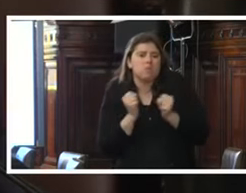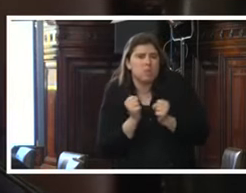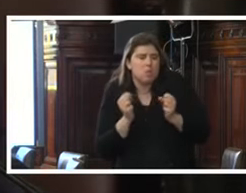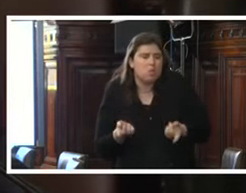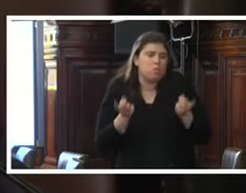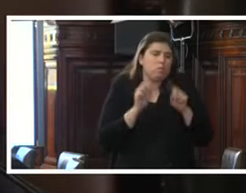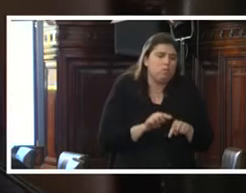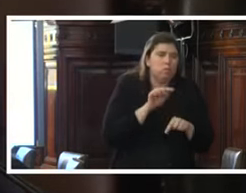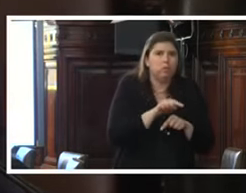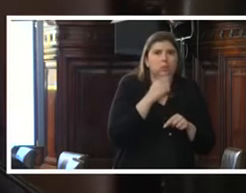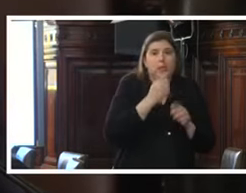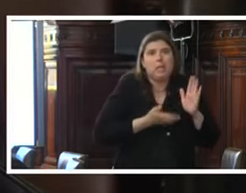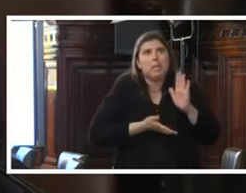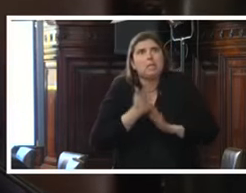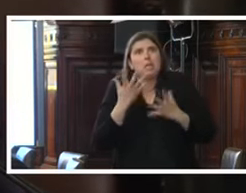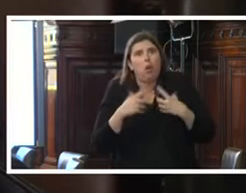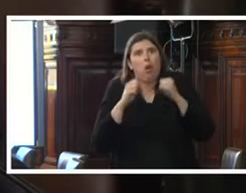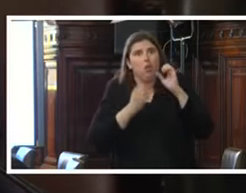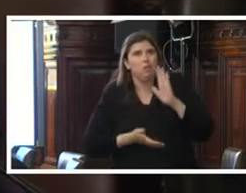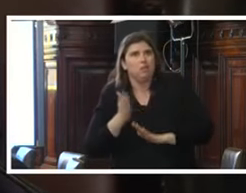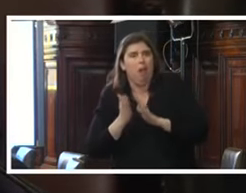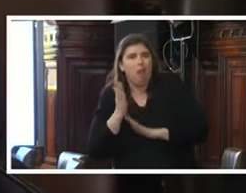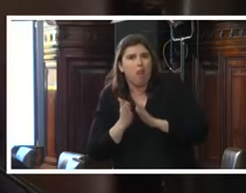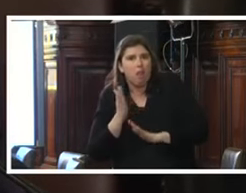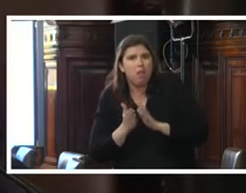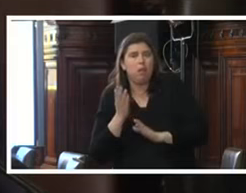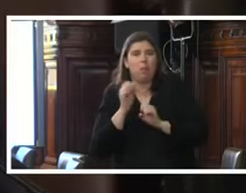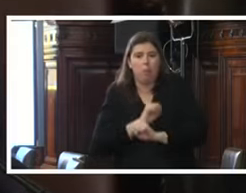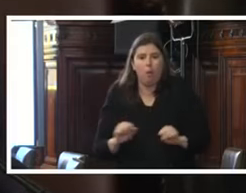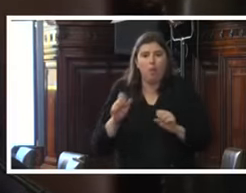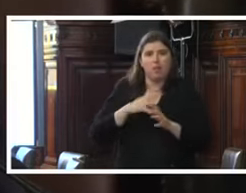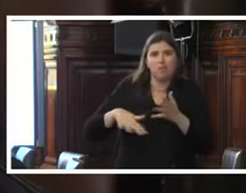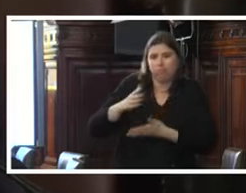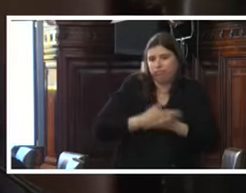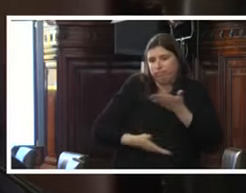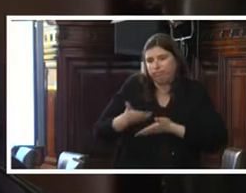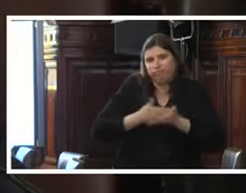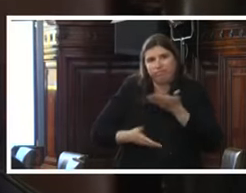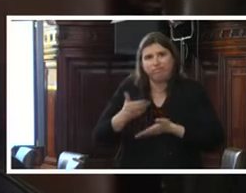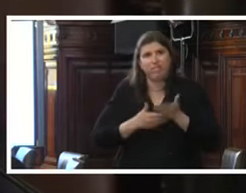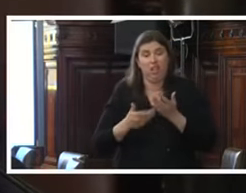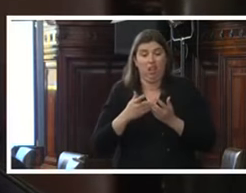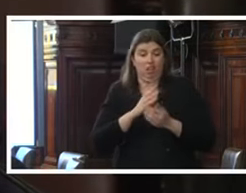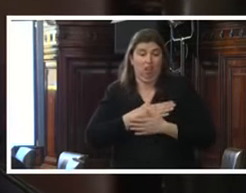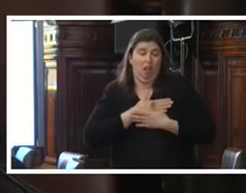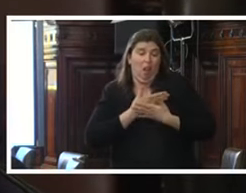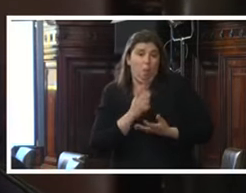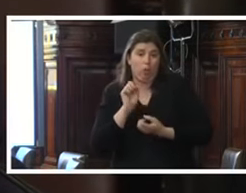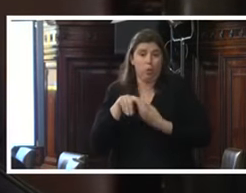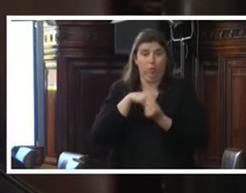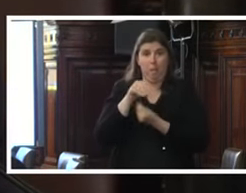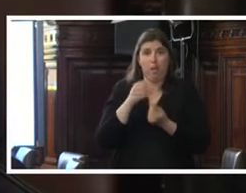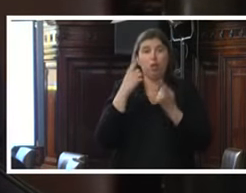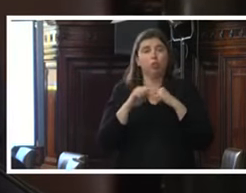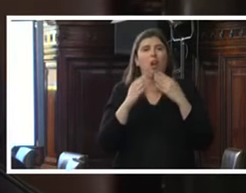muerte donde algún día lograron salir para poder crear lazos de socialización y en muchos casos poder gozar del amor de su familia agradezco la comisión